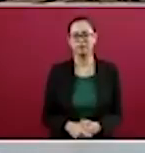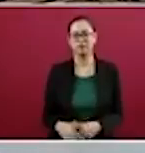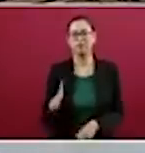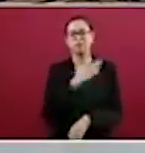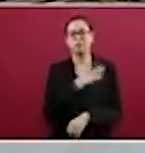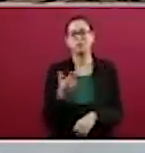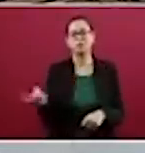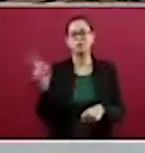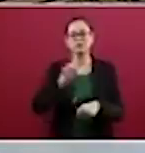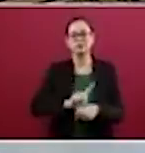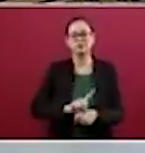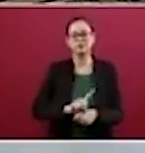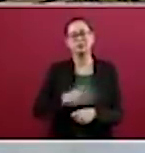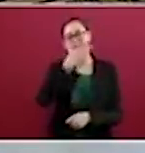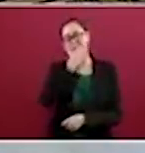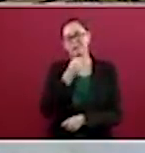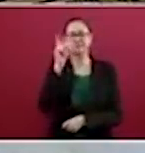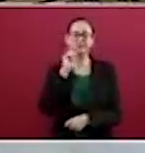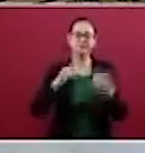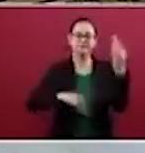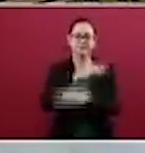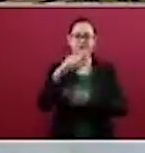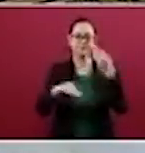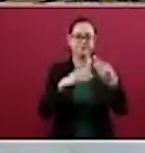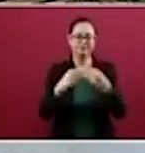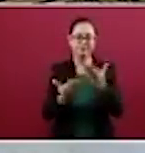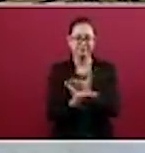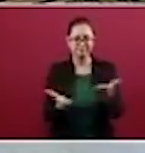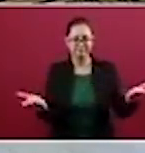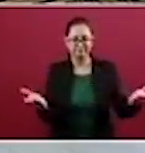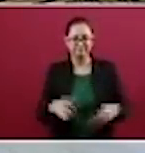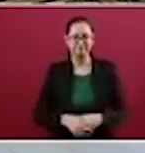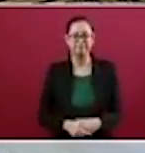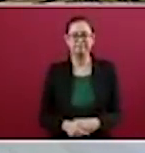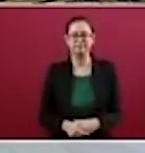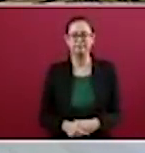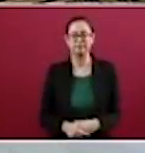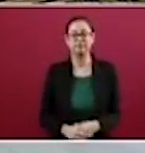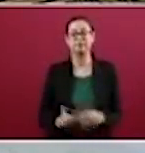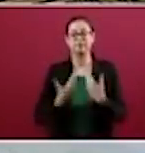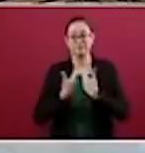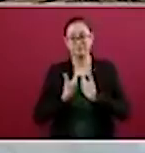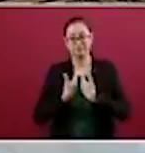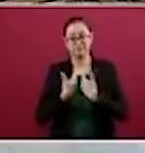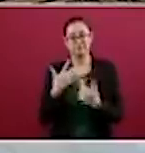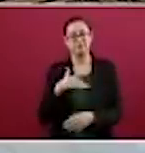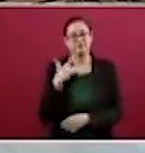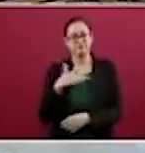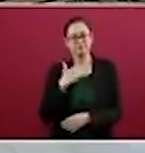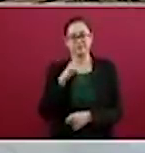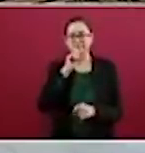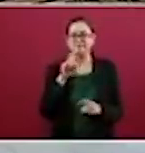Muy buenos días, tengan todas y todos ustedes. Es para mí en lo personal y para